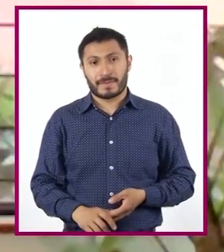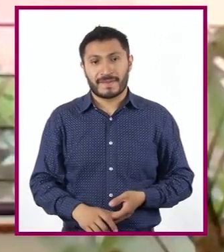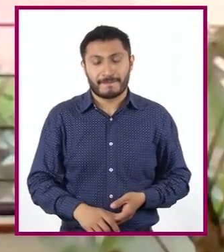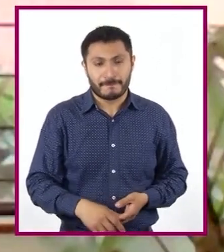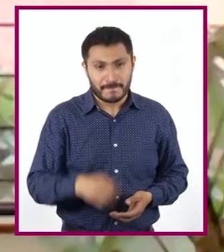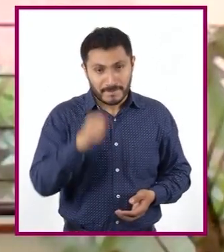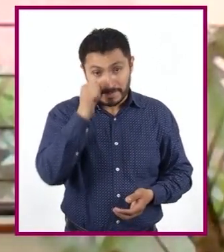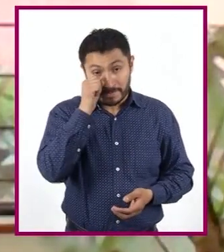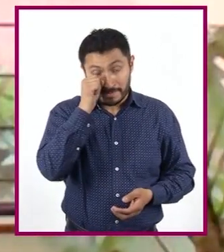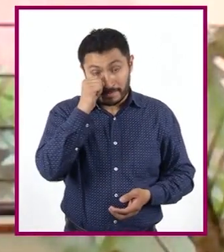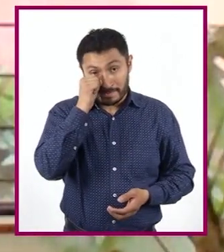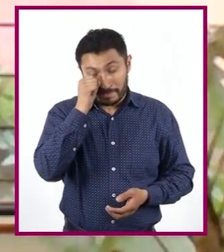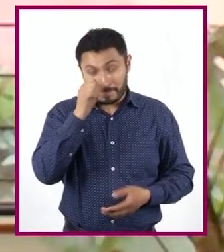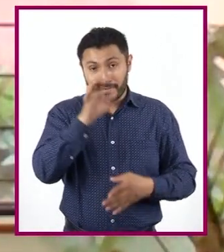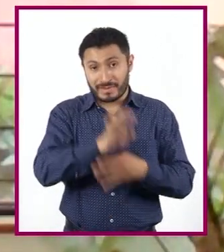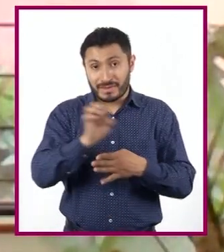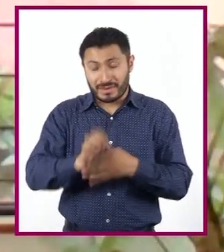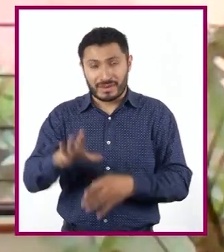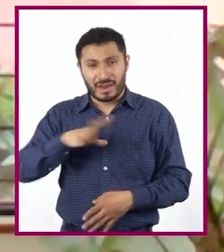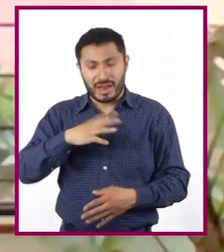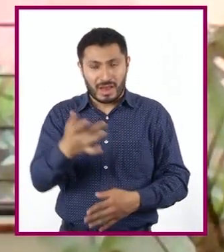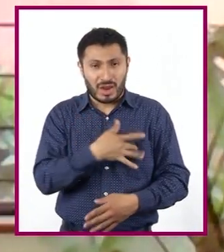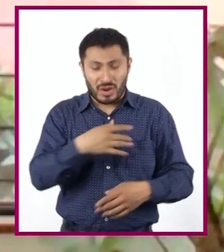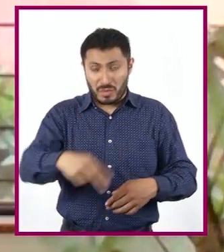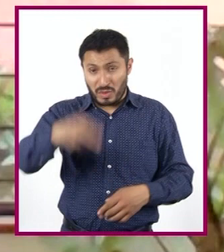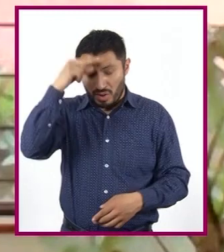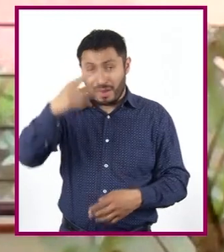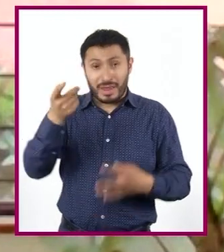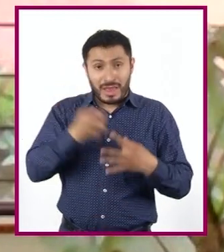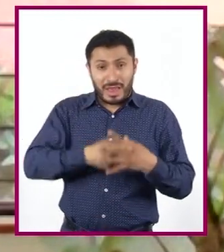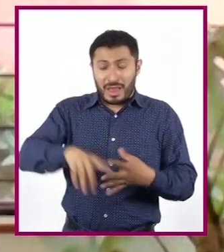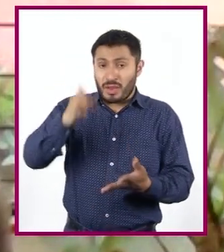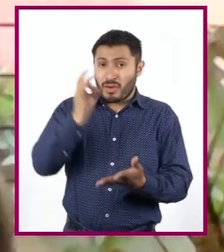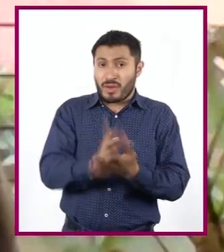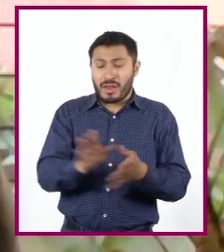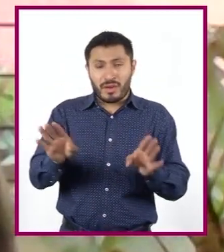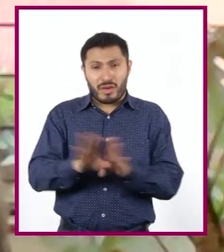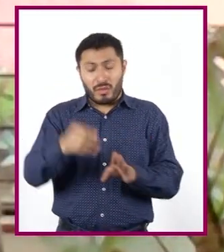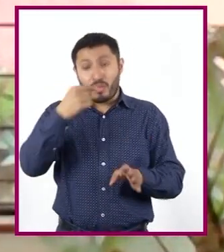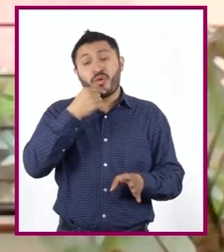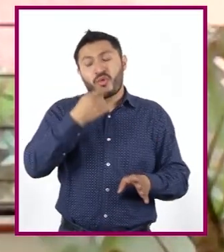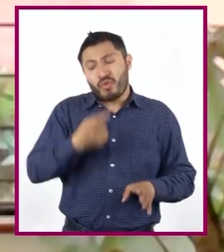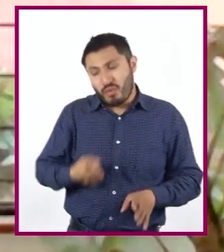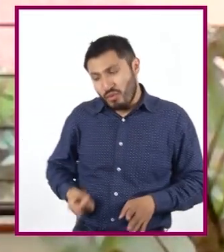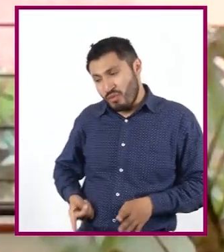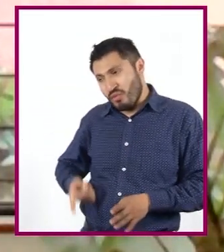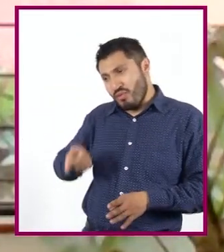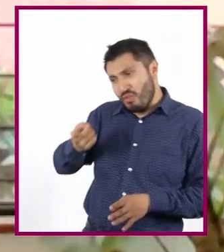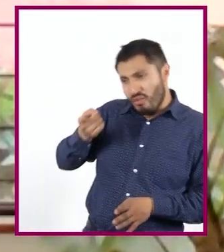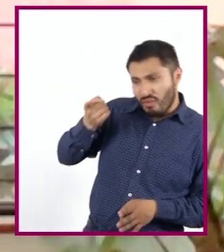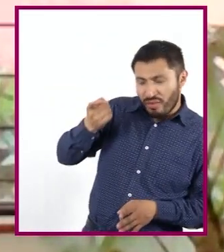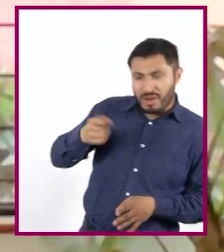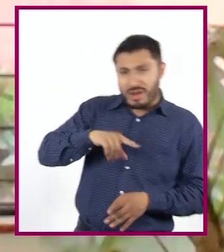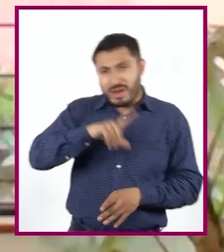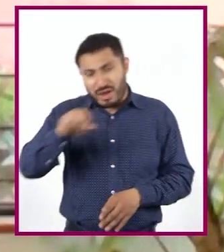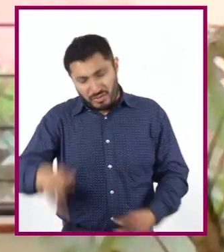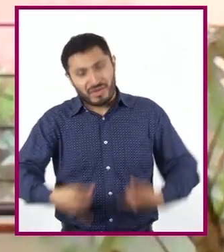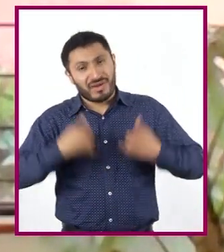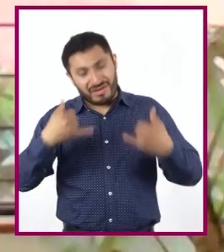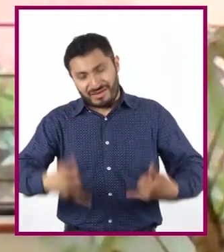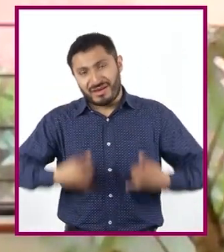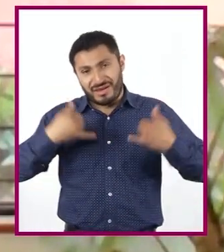pero efectivamente la tecnología, hay un montón de plataformas que comparten libros incluso de manera legal,